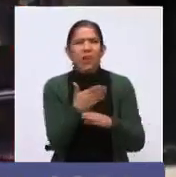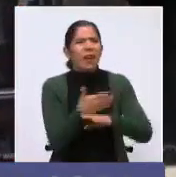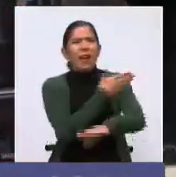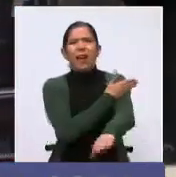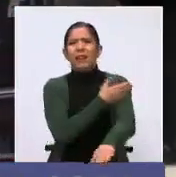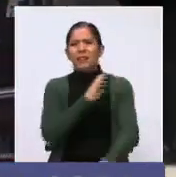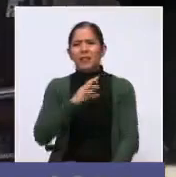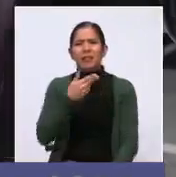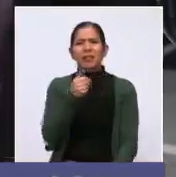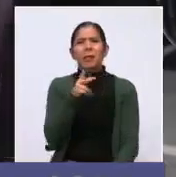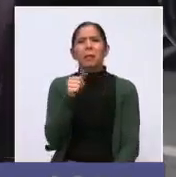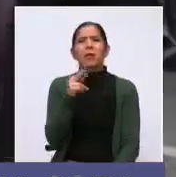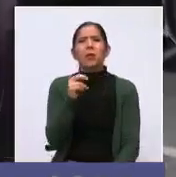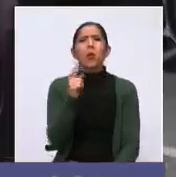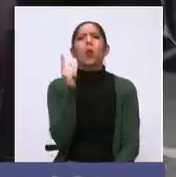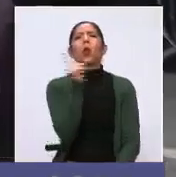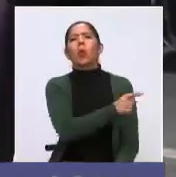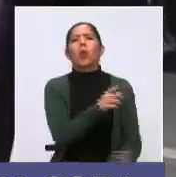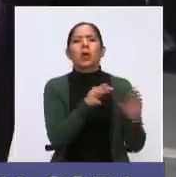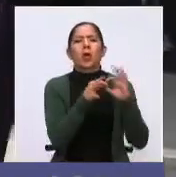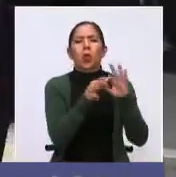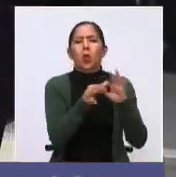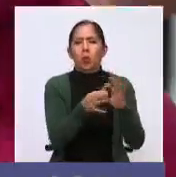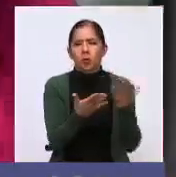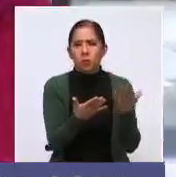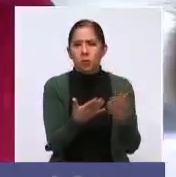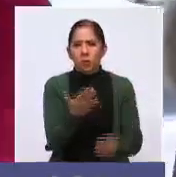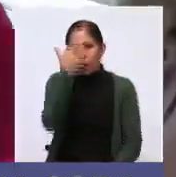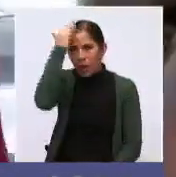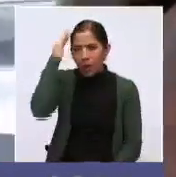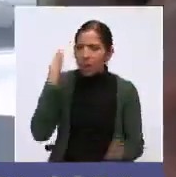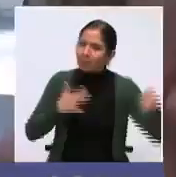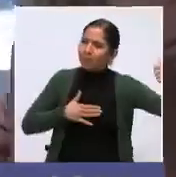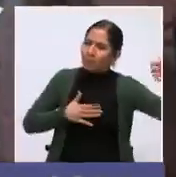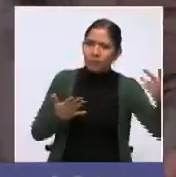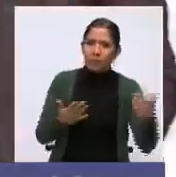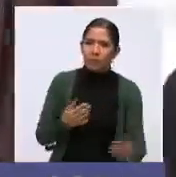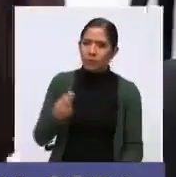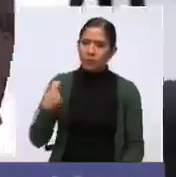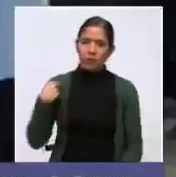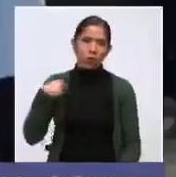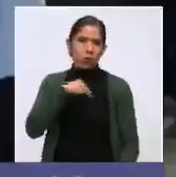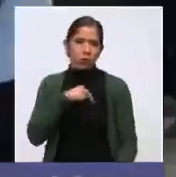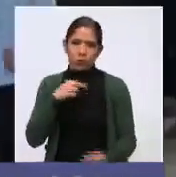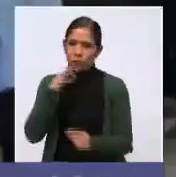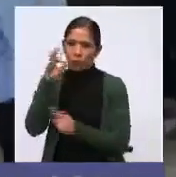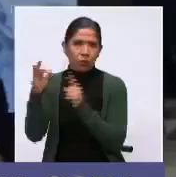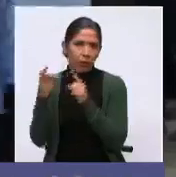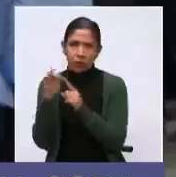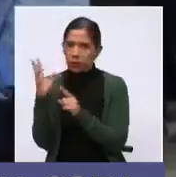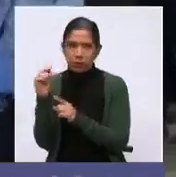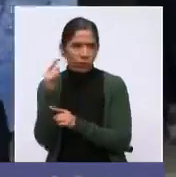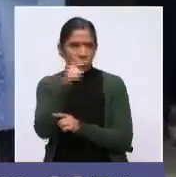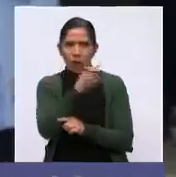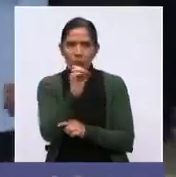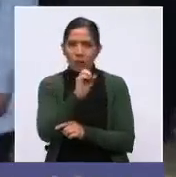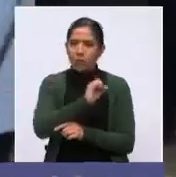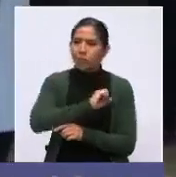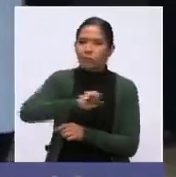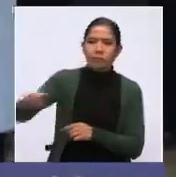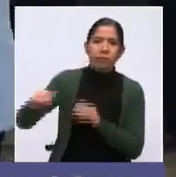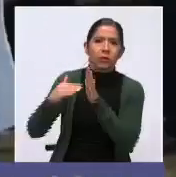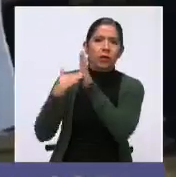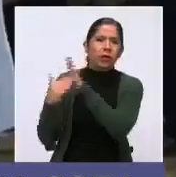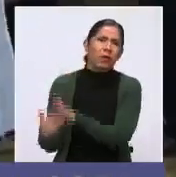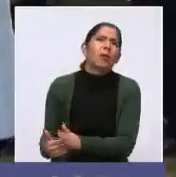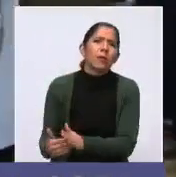Soledad Chapetón. Con ese FEJUVE se abraza y ha discriminado a los que no están con ella y ya no está cumpliendo